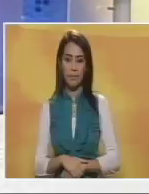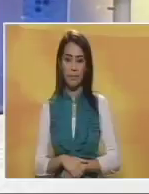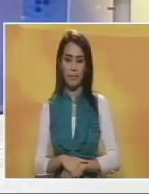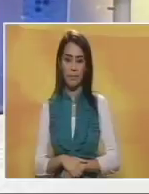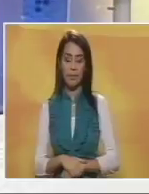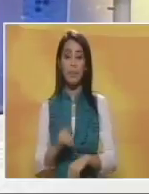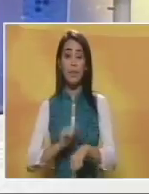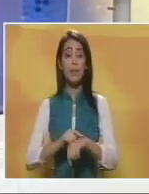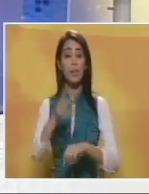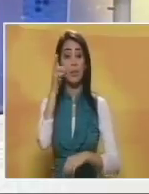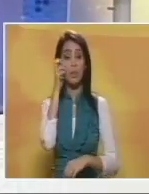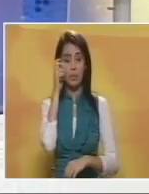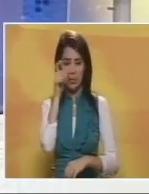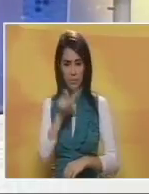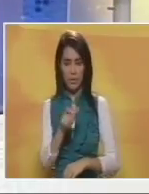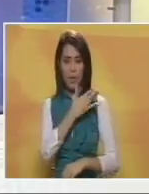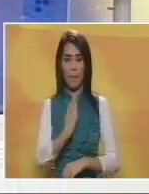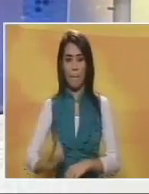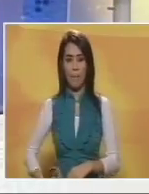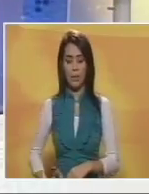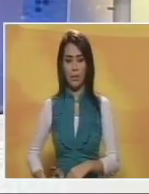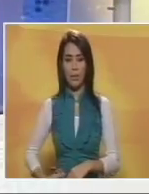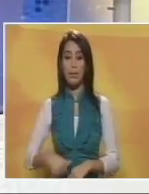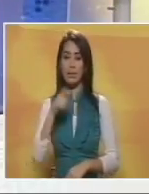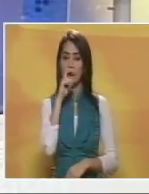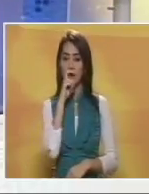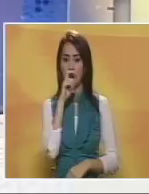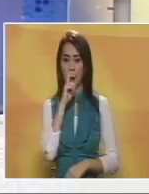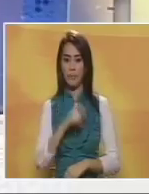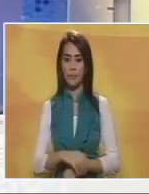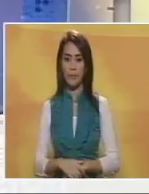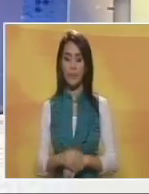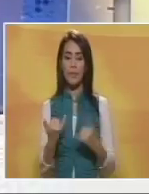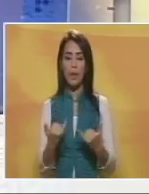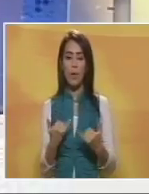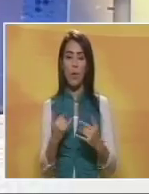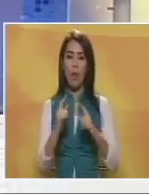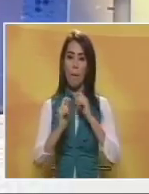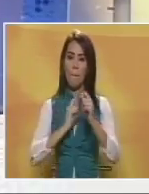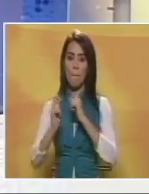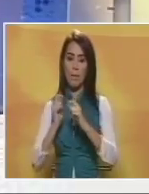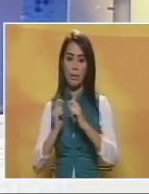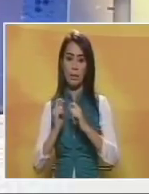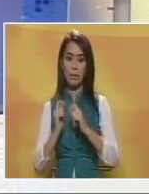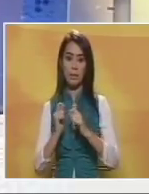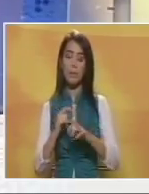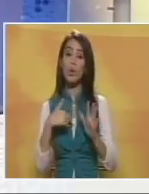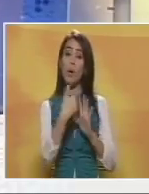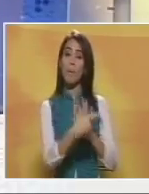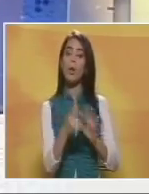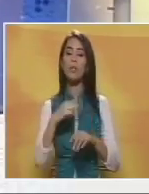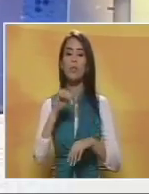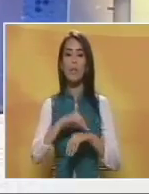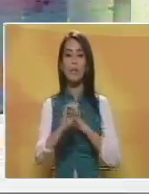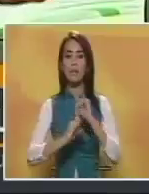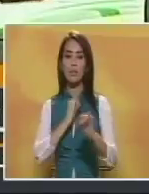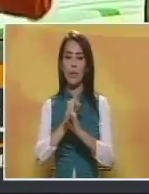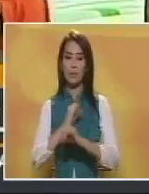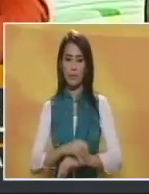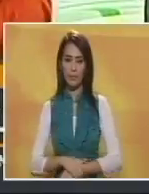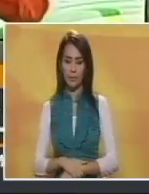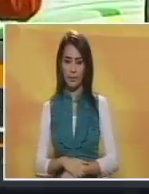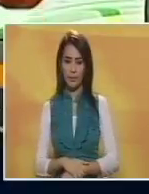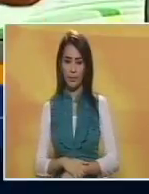Continuamos y hasta ahora escuchemos declaraciones del presidente de la República, Nicolás Maduro, quien se encuentra en rueda de prensa con medios nacionales e internacionales. He